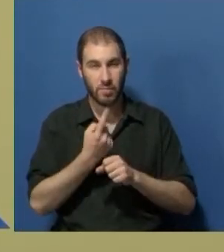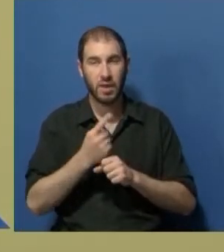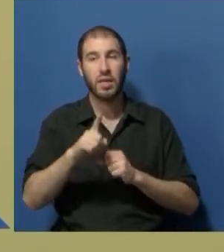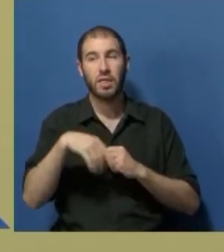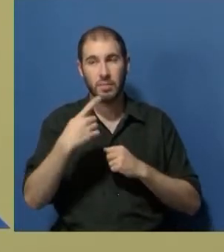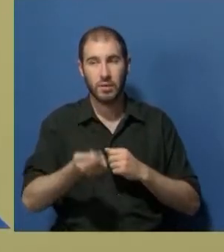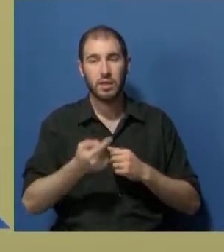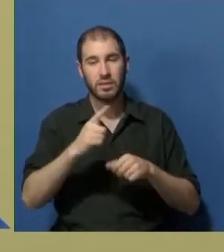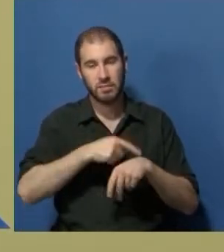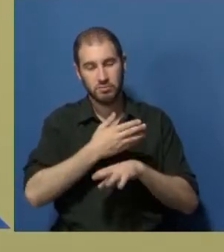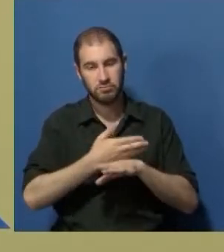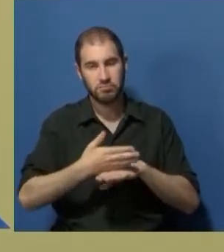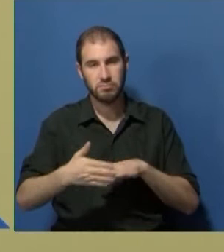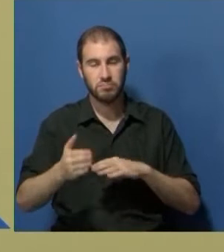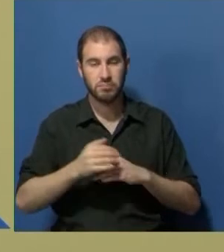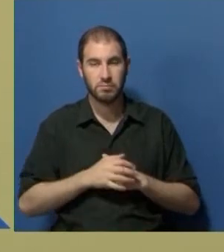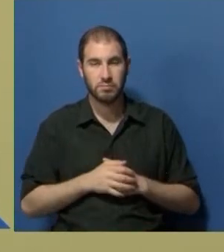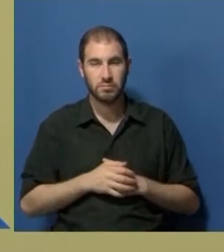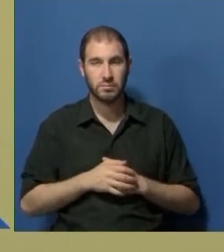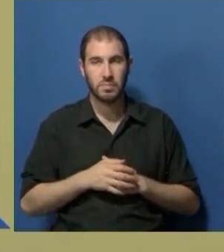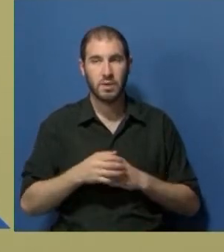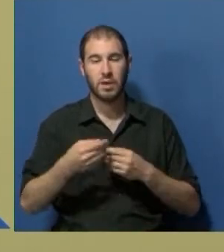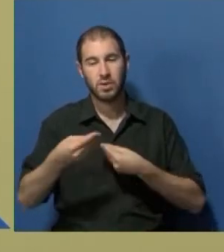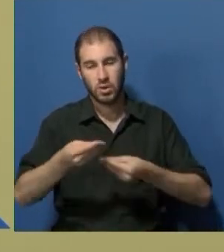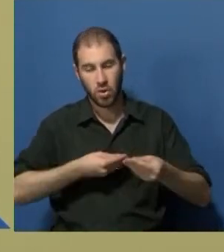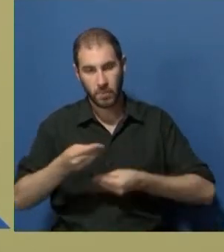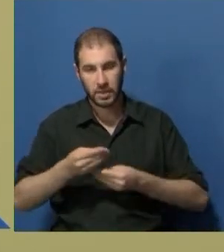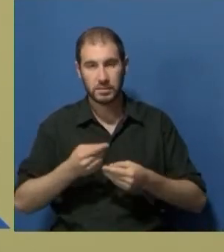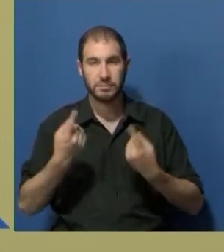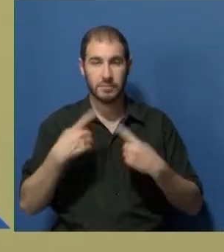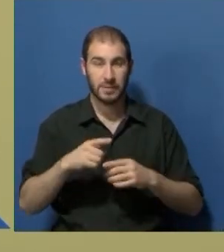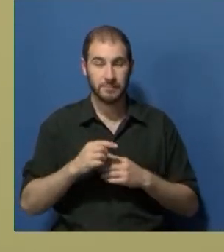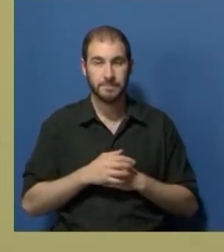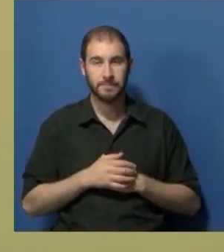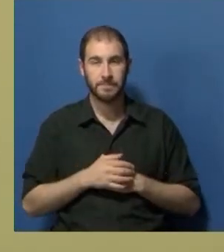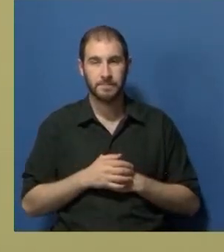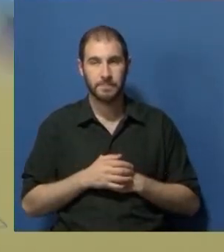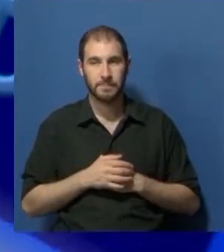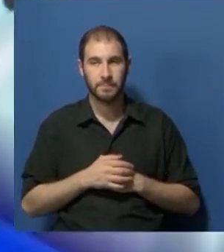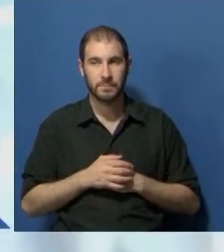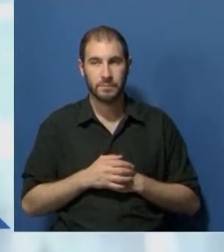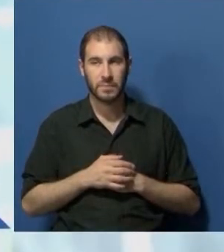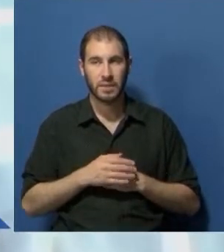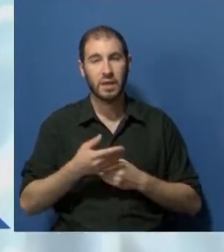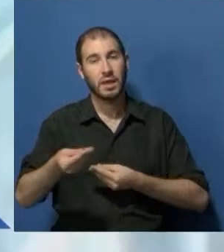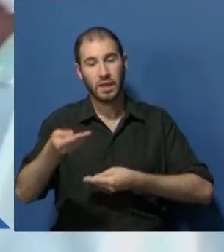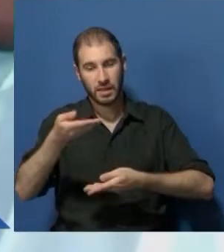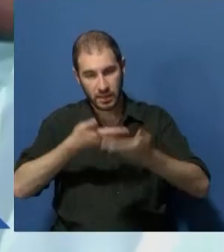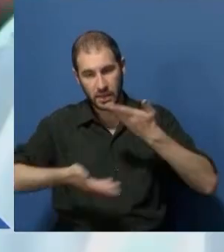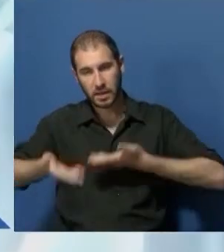bueno, con el tiempo... el comercio, pero de todas maneras el